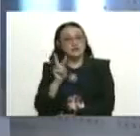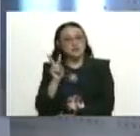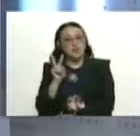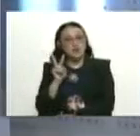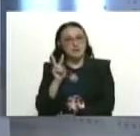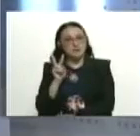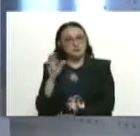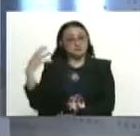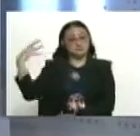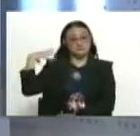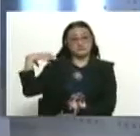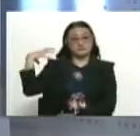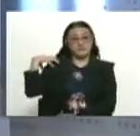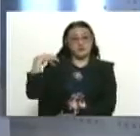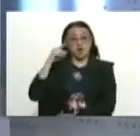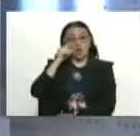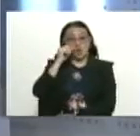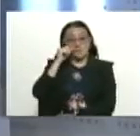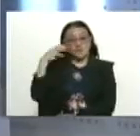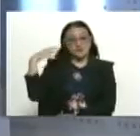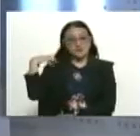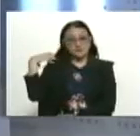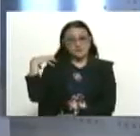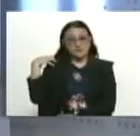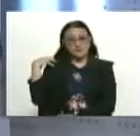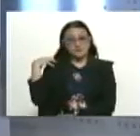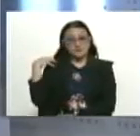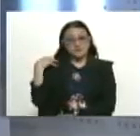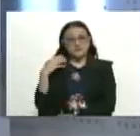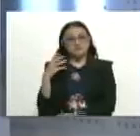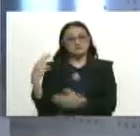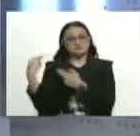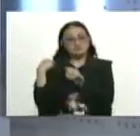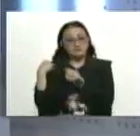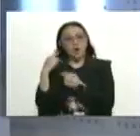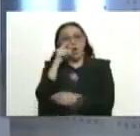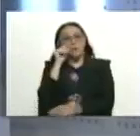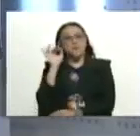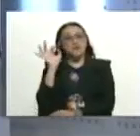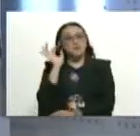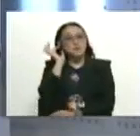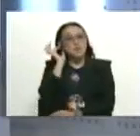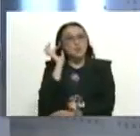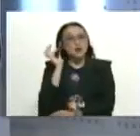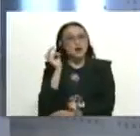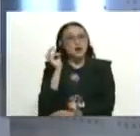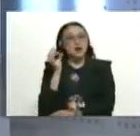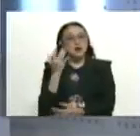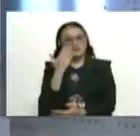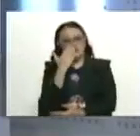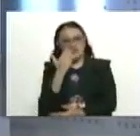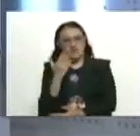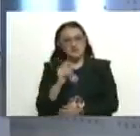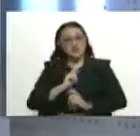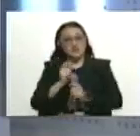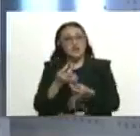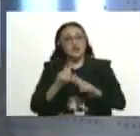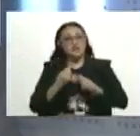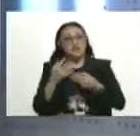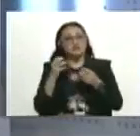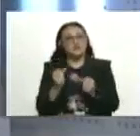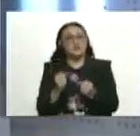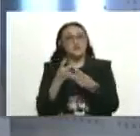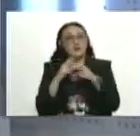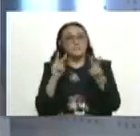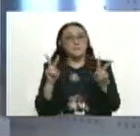mayor general Rafael David Prieto Martínez, a cargo de hombres y mujeres que hoy dan el pecho y entregan su vida por la seguridad y la